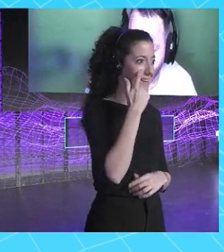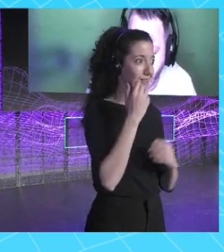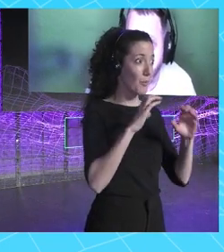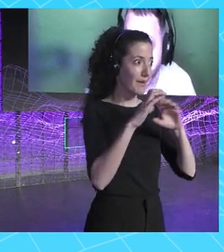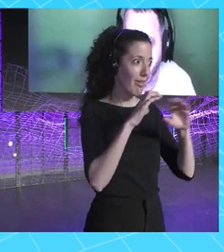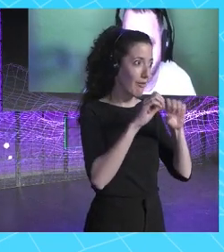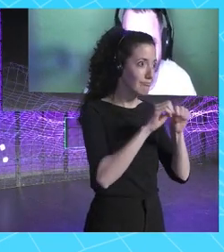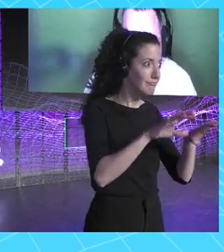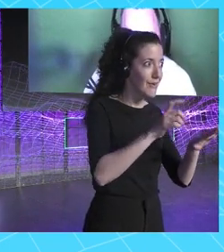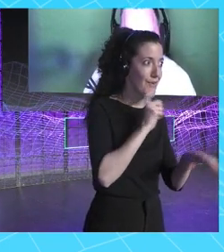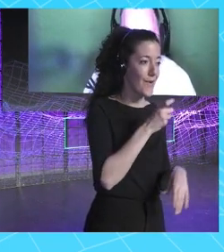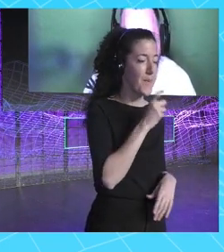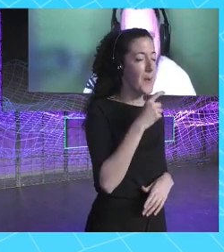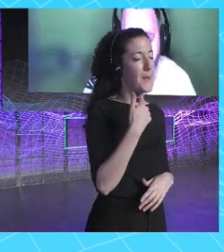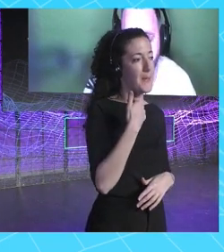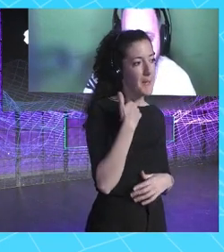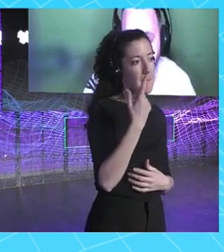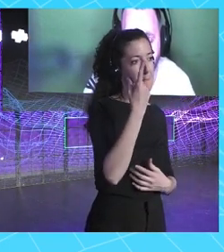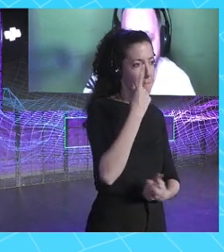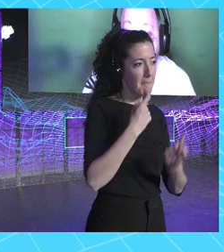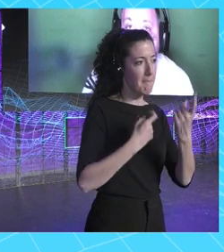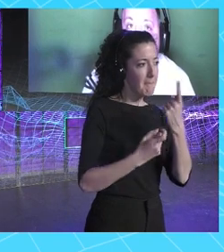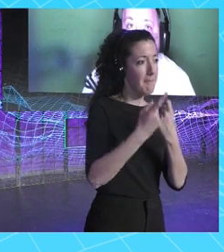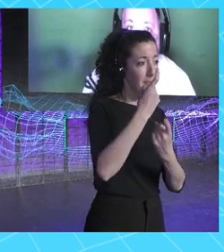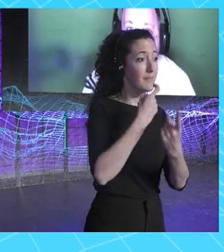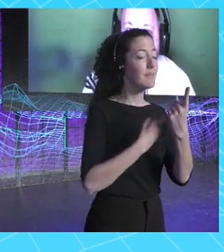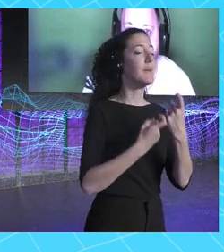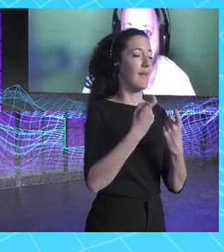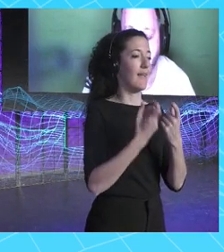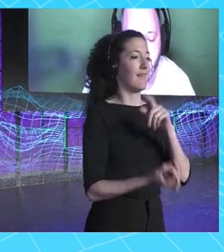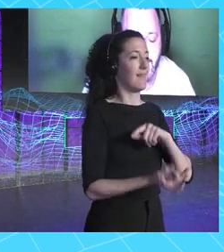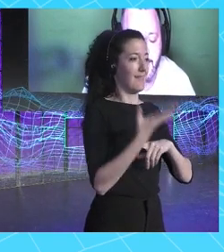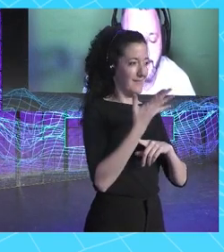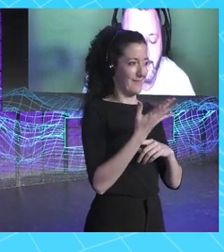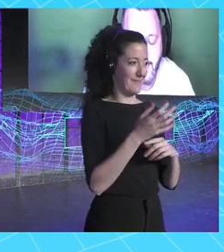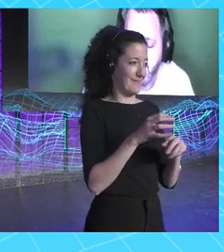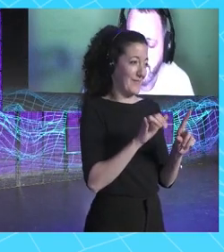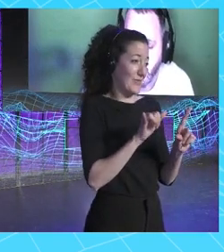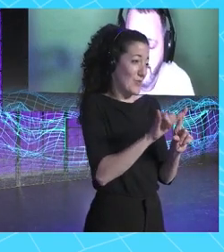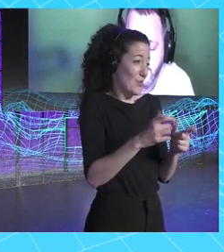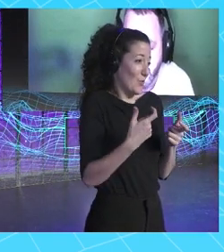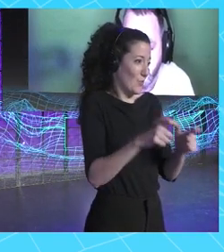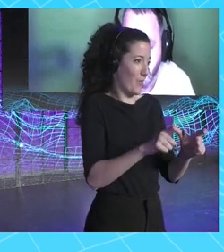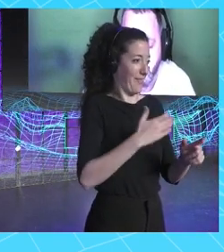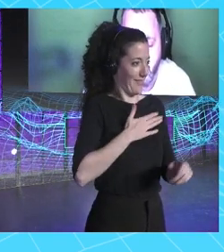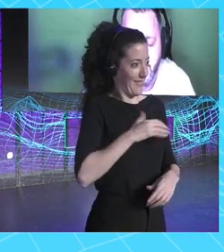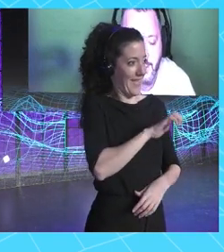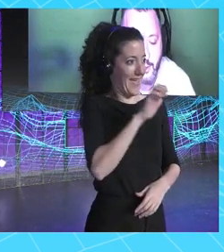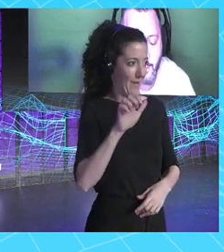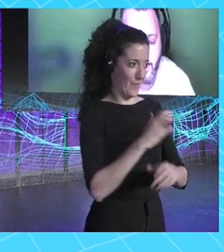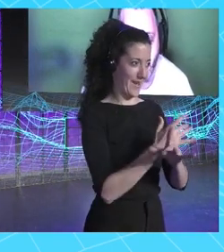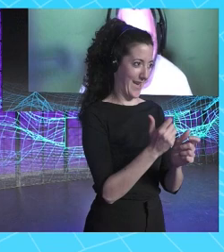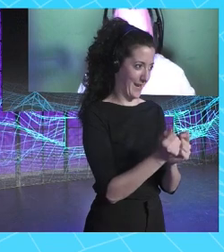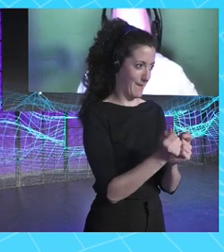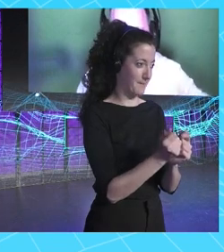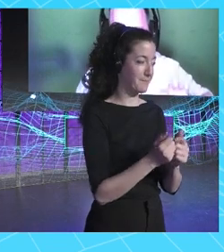voy tirando del hilo y cree el canal de YouTube de Eurogamer y ahí se presentó un reto distinto que fue Cómo